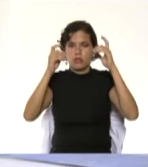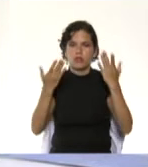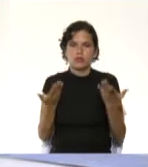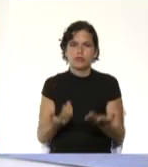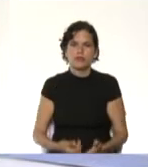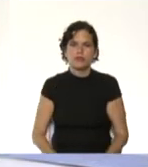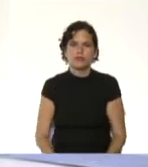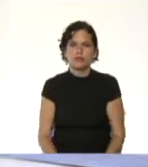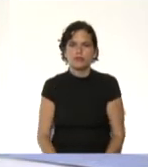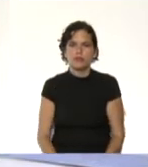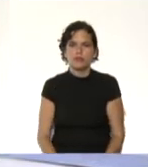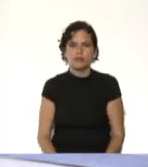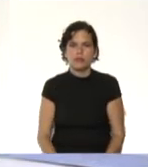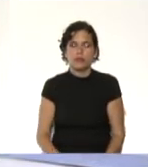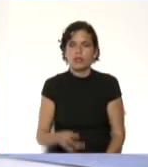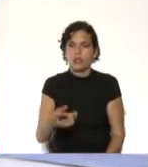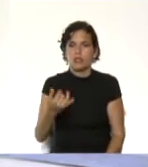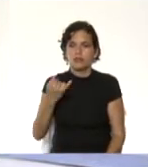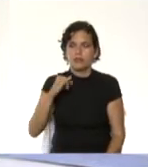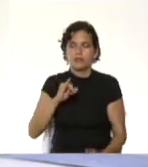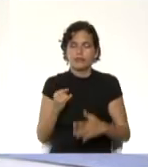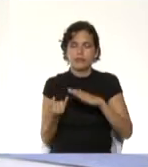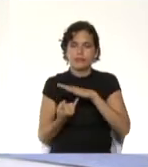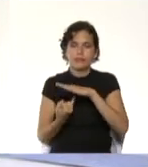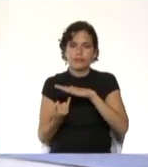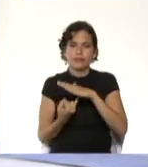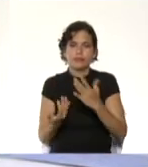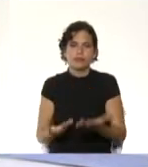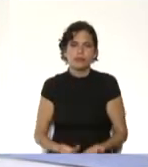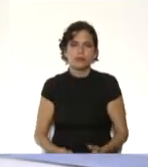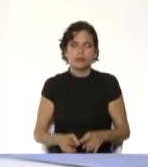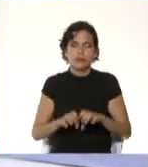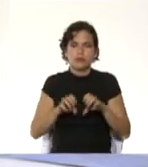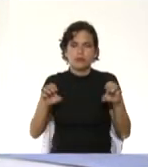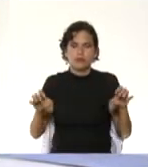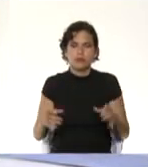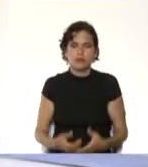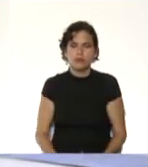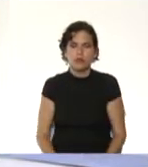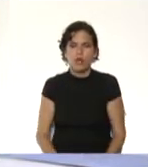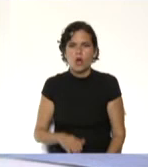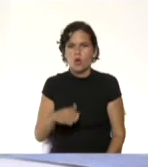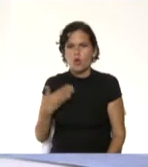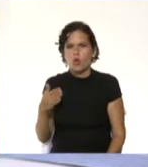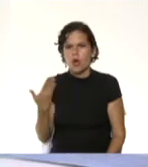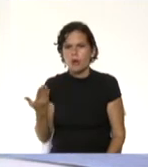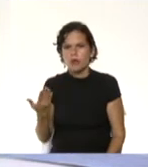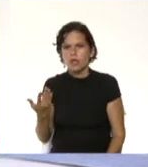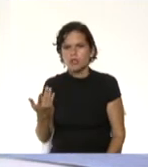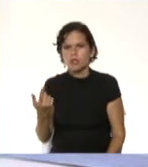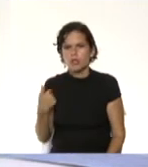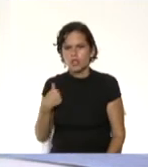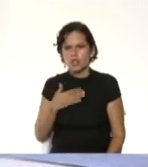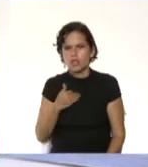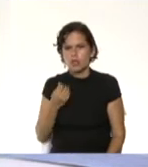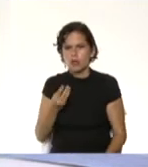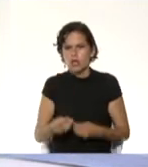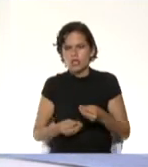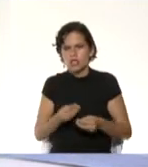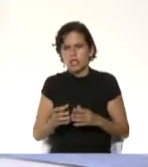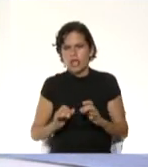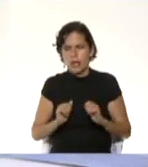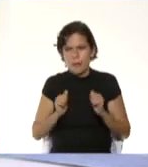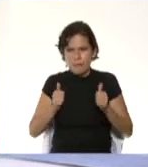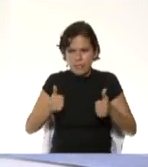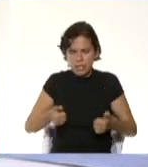están en la institución, que nos dicta la institución. Entonces, ¿cuál va a ser nuestra toma de decisiones? Bueno, comenzar